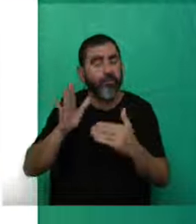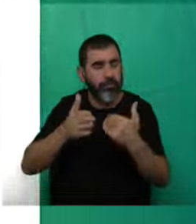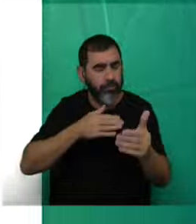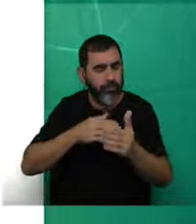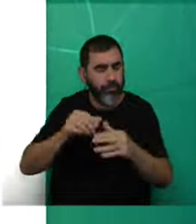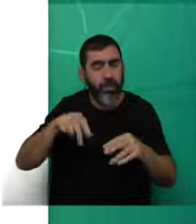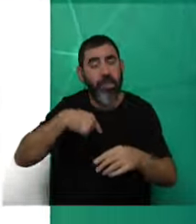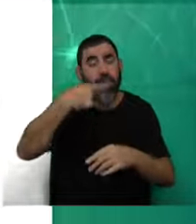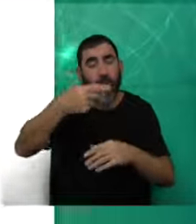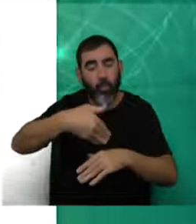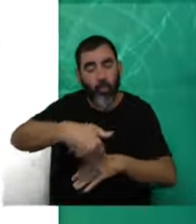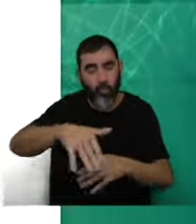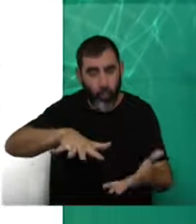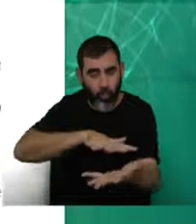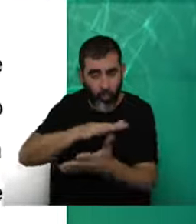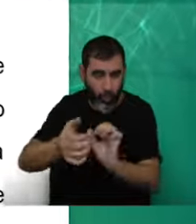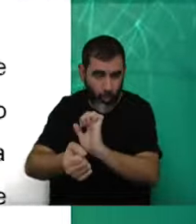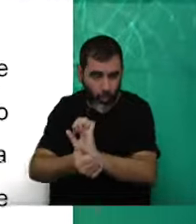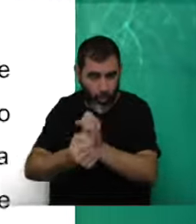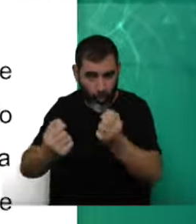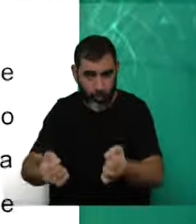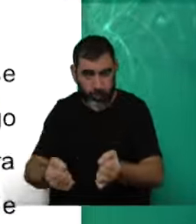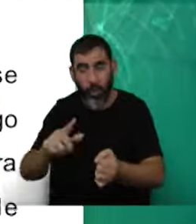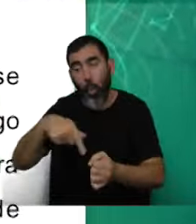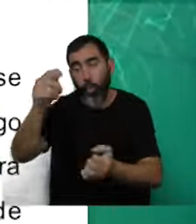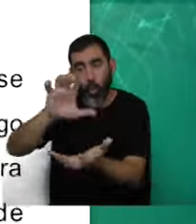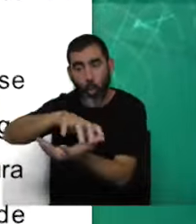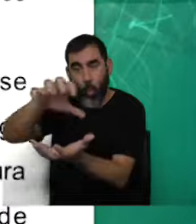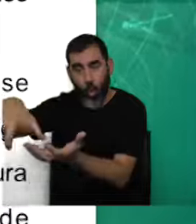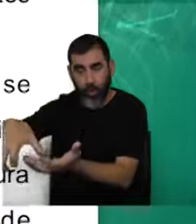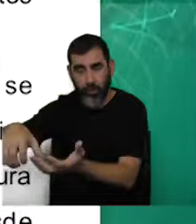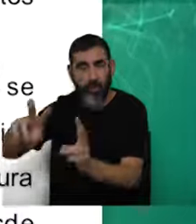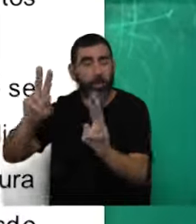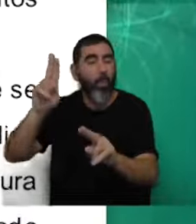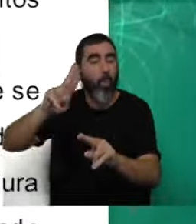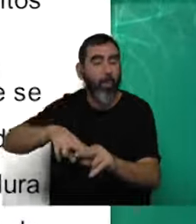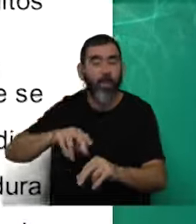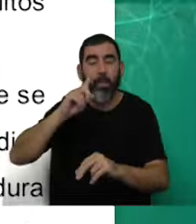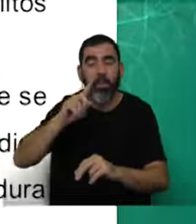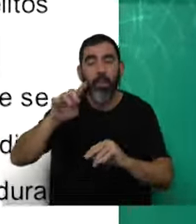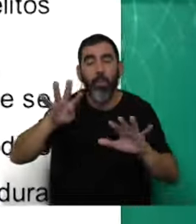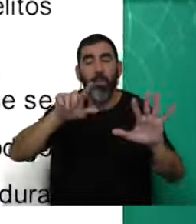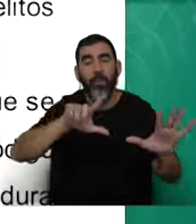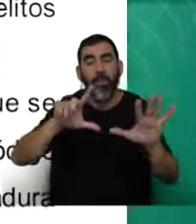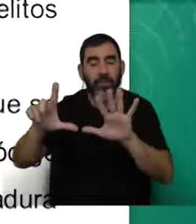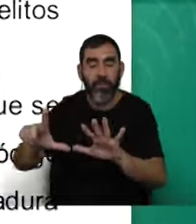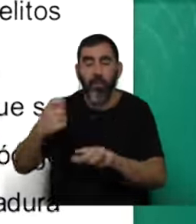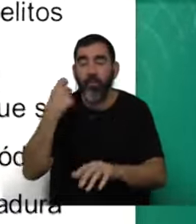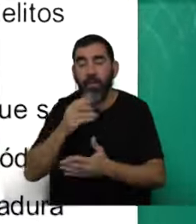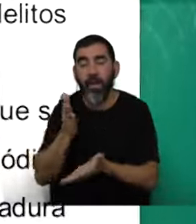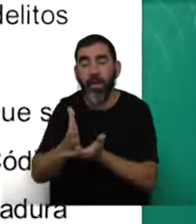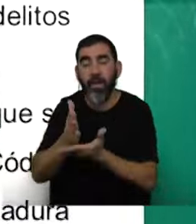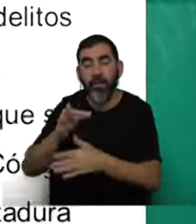analizar lo ocurrido posteriormente a la detención ya que eso ocurrió en otro lugar en referencia a su muerte en 1977 por falta de